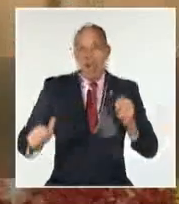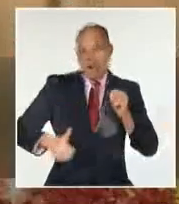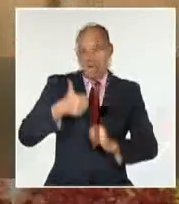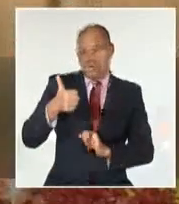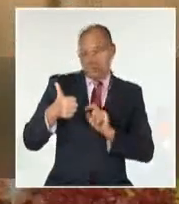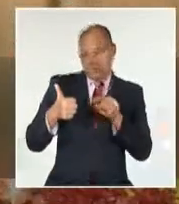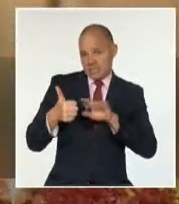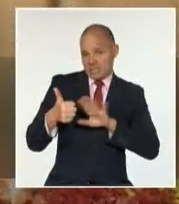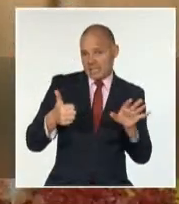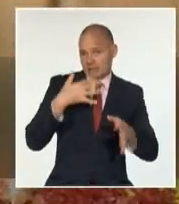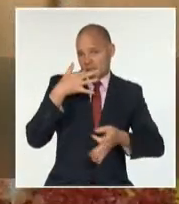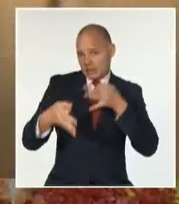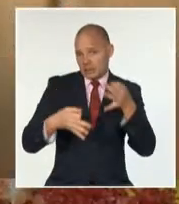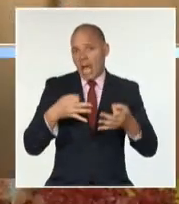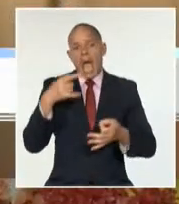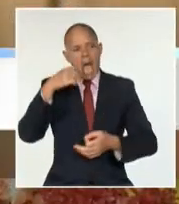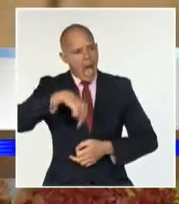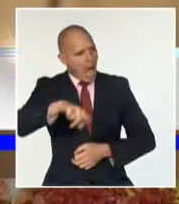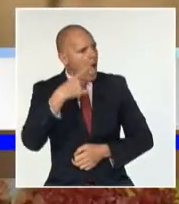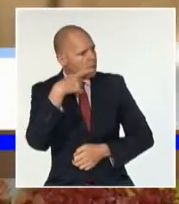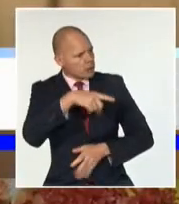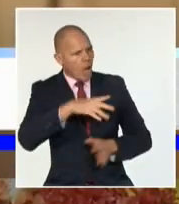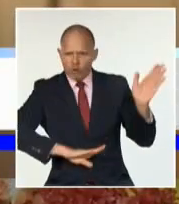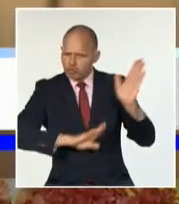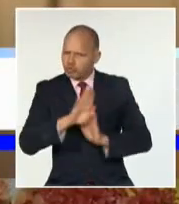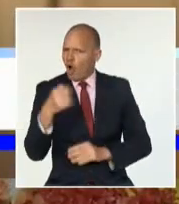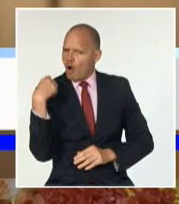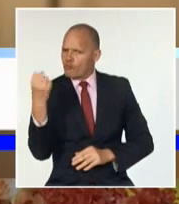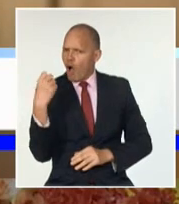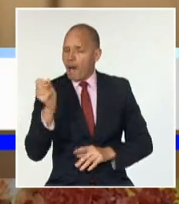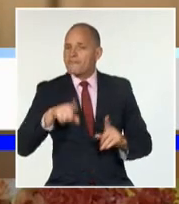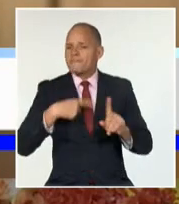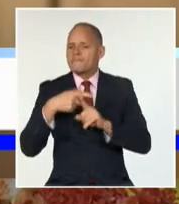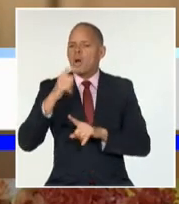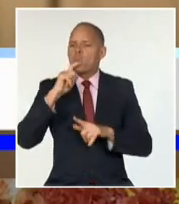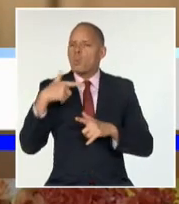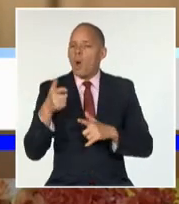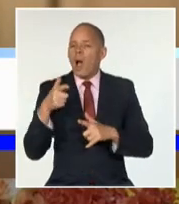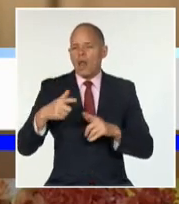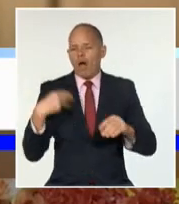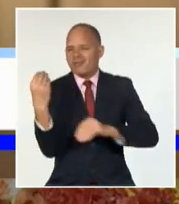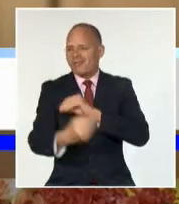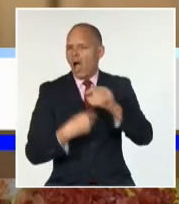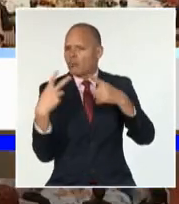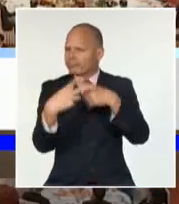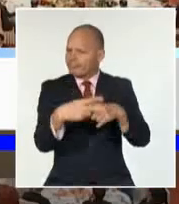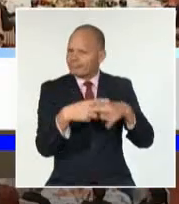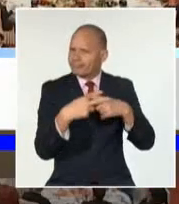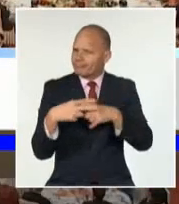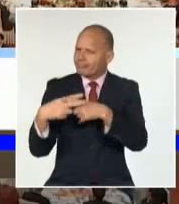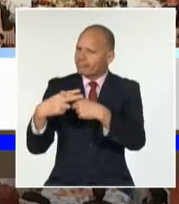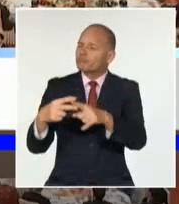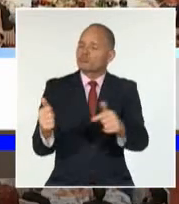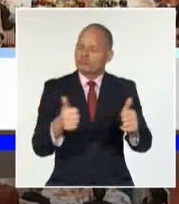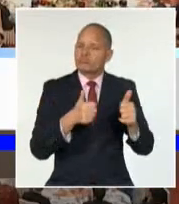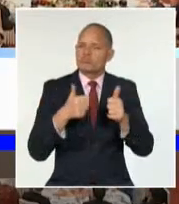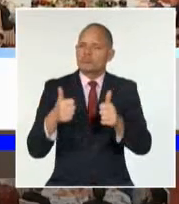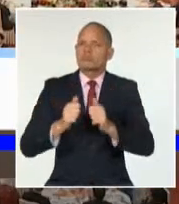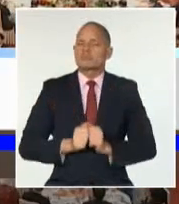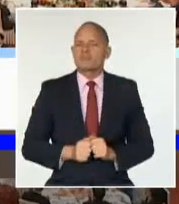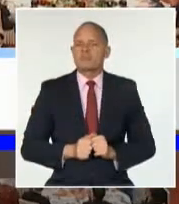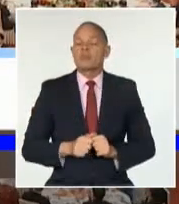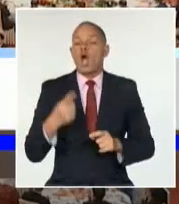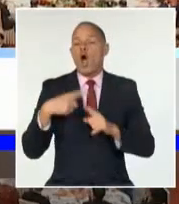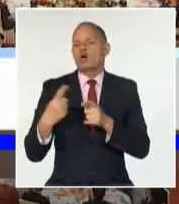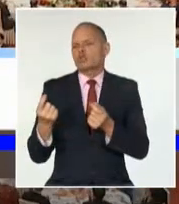la aceleración del desarrollo de alta calidad, la profundización de las reformas y otros objetivos clave de su gobierno. En cuanto a la economía,